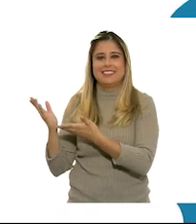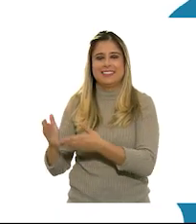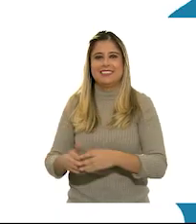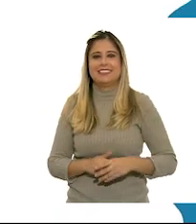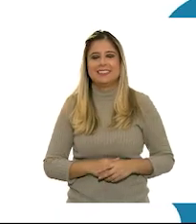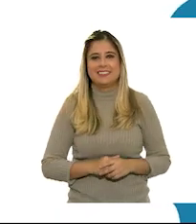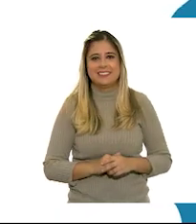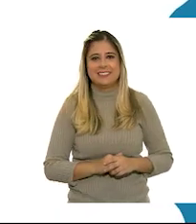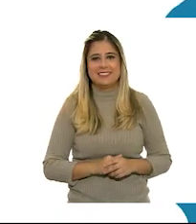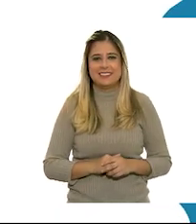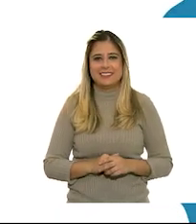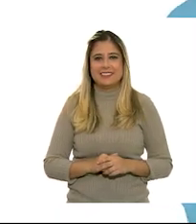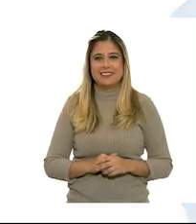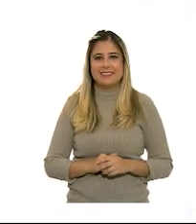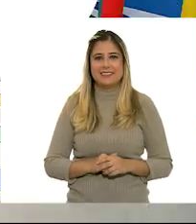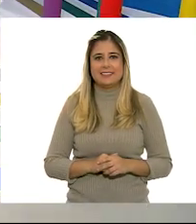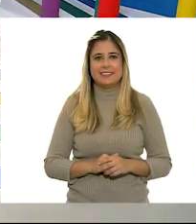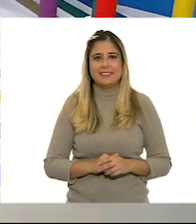aprendeencasa.sep.gov.mx.